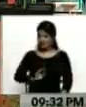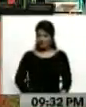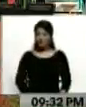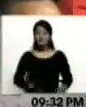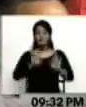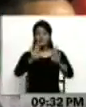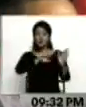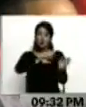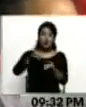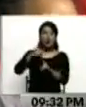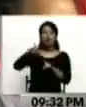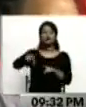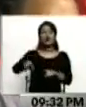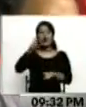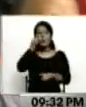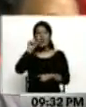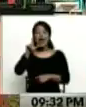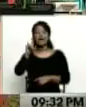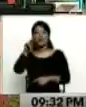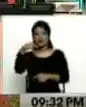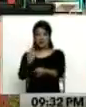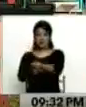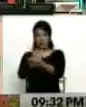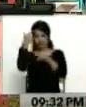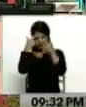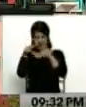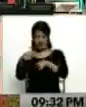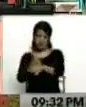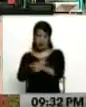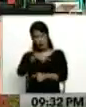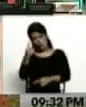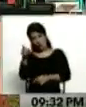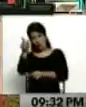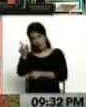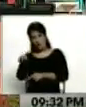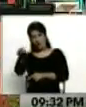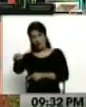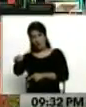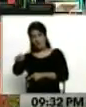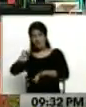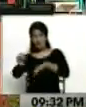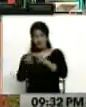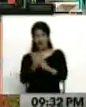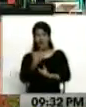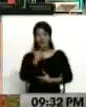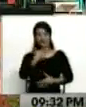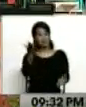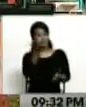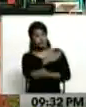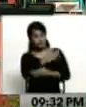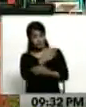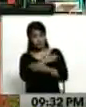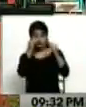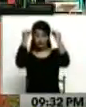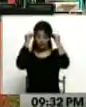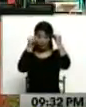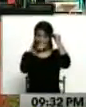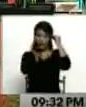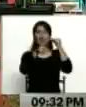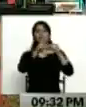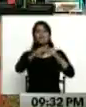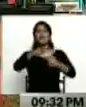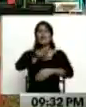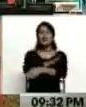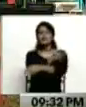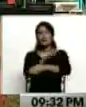cumpleaños Adán Chávez coromoto frías nuestro querido hermano camarada escuche felicidades para